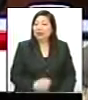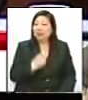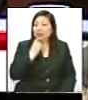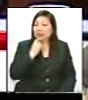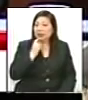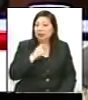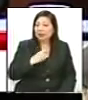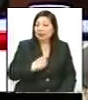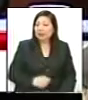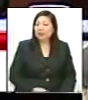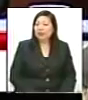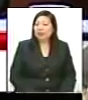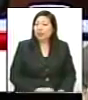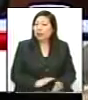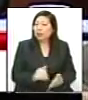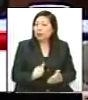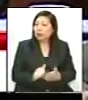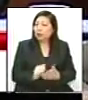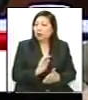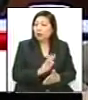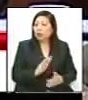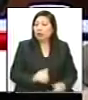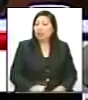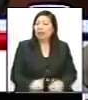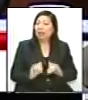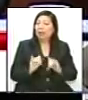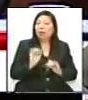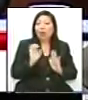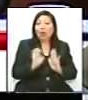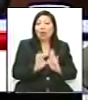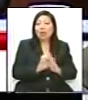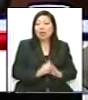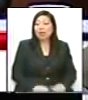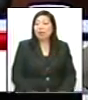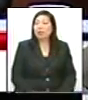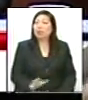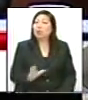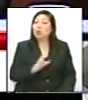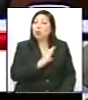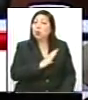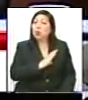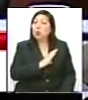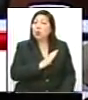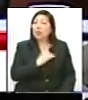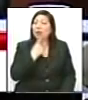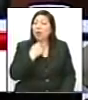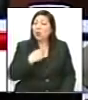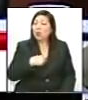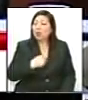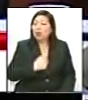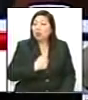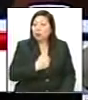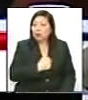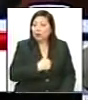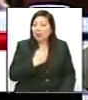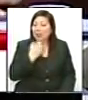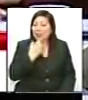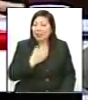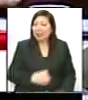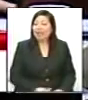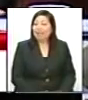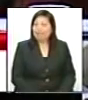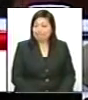este país, dedicando toda su vida para dejar un ejemplo, una línea de conducta, para hacer grande este país que tanto amamos. Gracias, presidente.